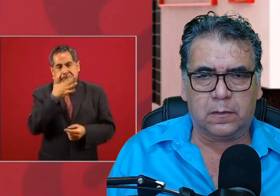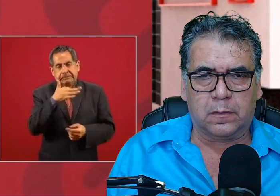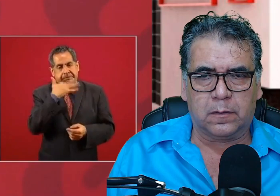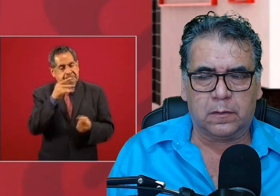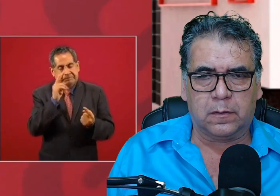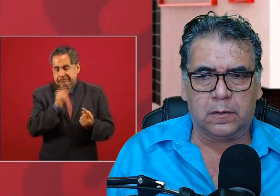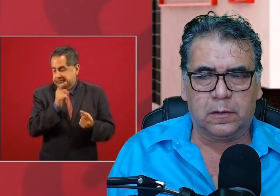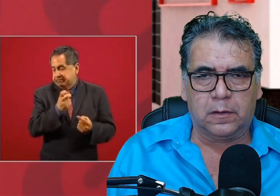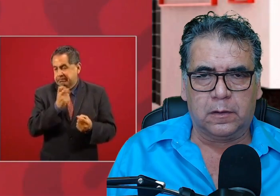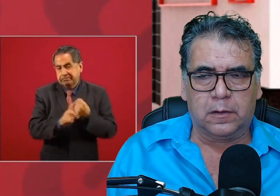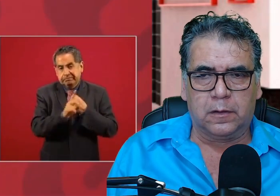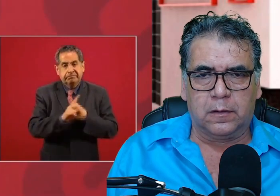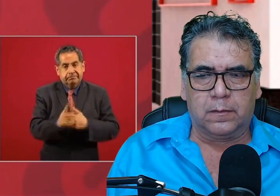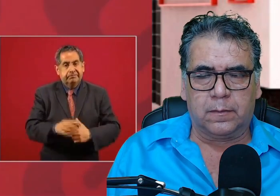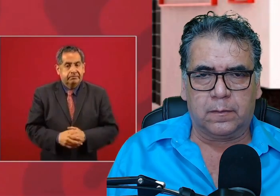Entonces,